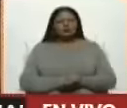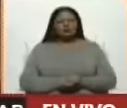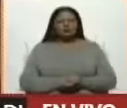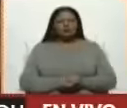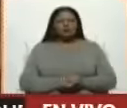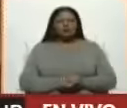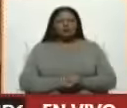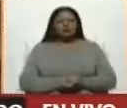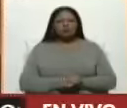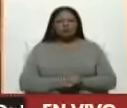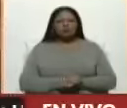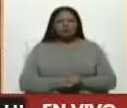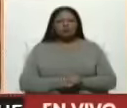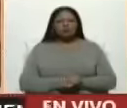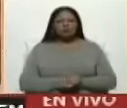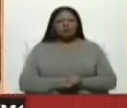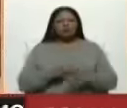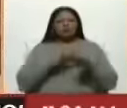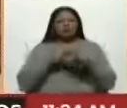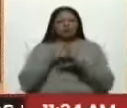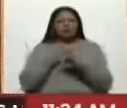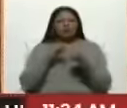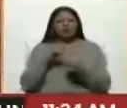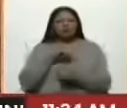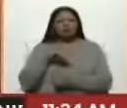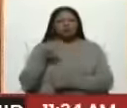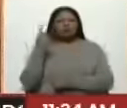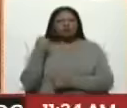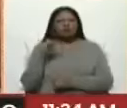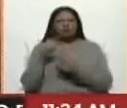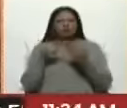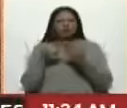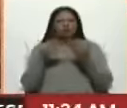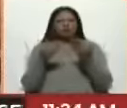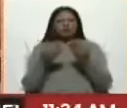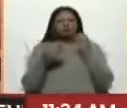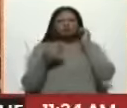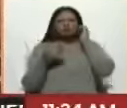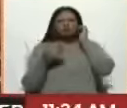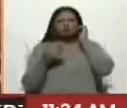porque tenemos ya, desde que Obama